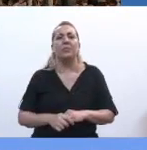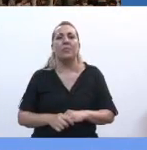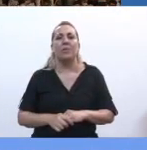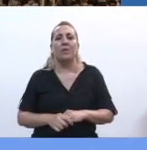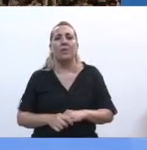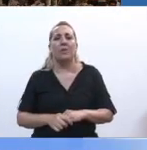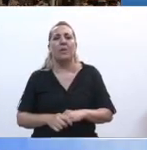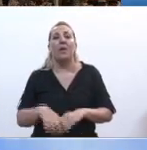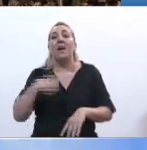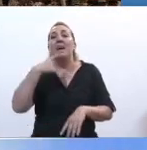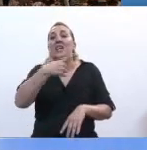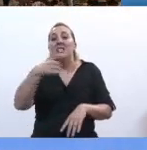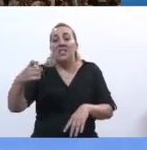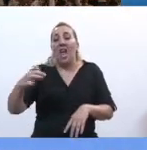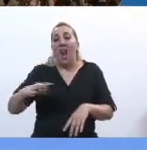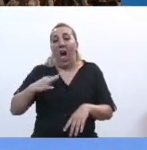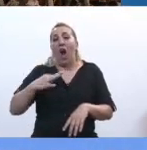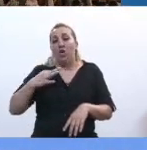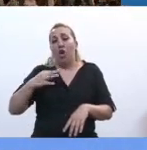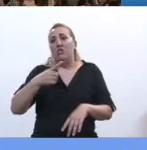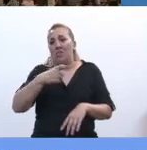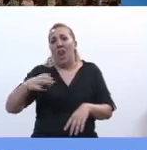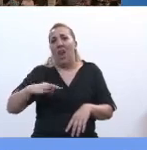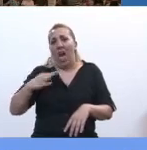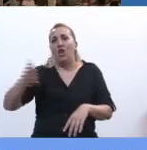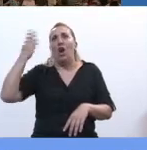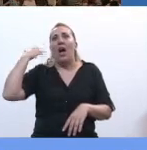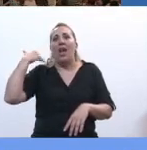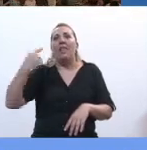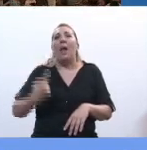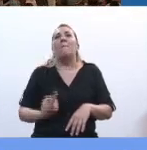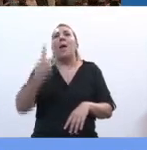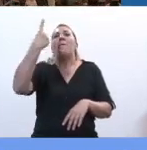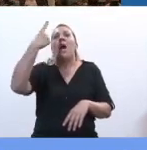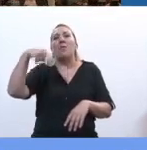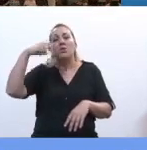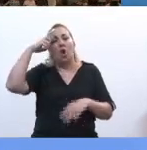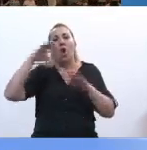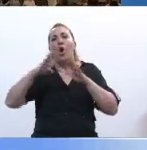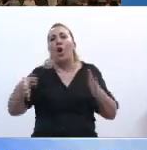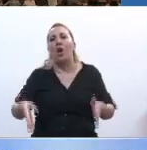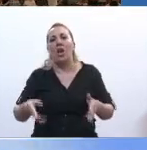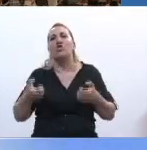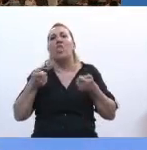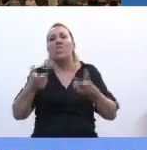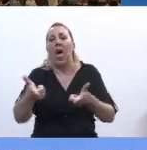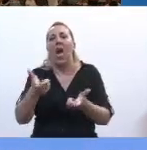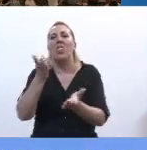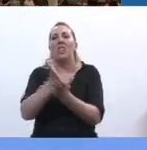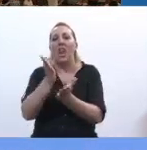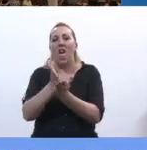cien años vamos a cumplir de que la primera vez que el congreso generó un derecho